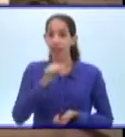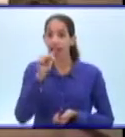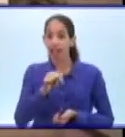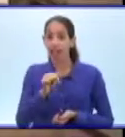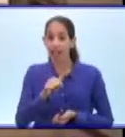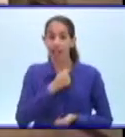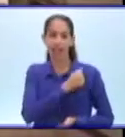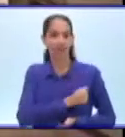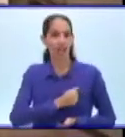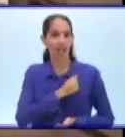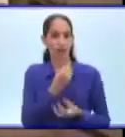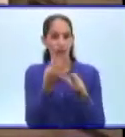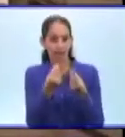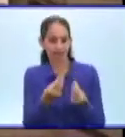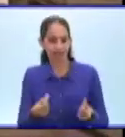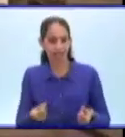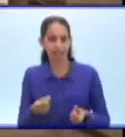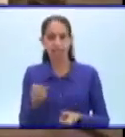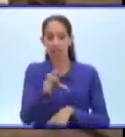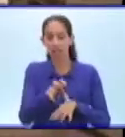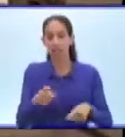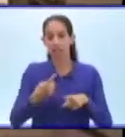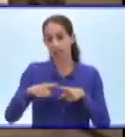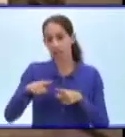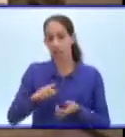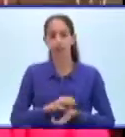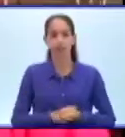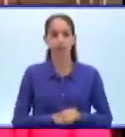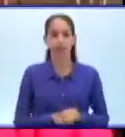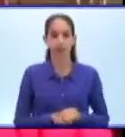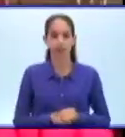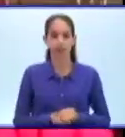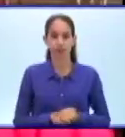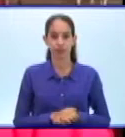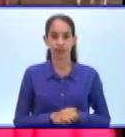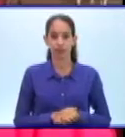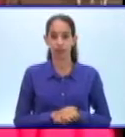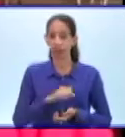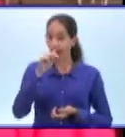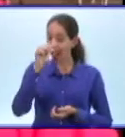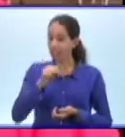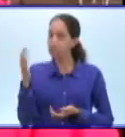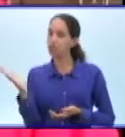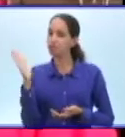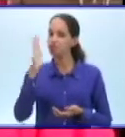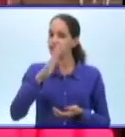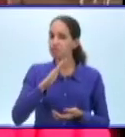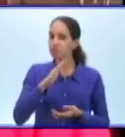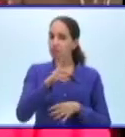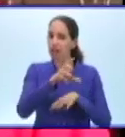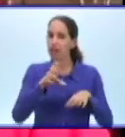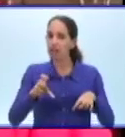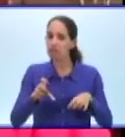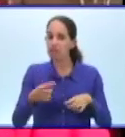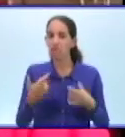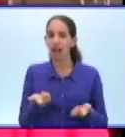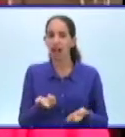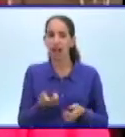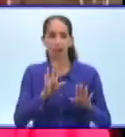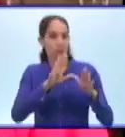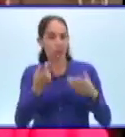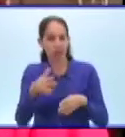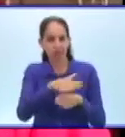el amor a la tierra y a los animales, o lo que es lo mismo, el amor al trabajo. Me crié entre animales con vaca, puerco,